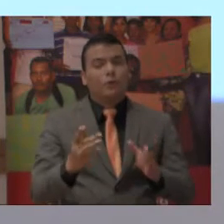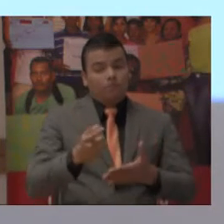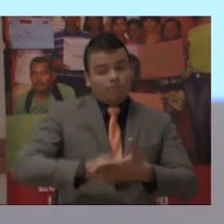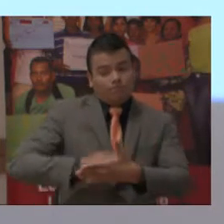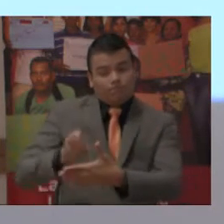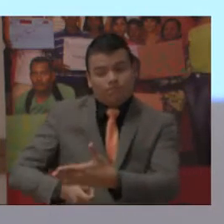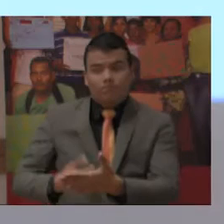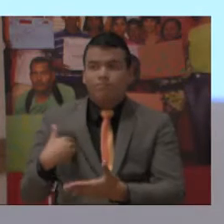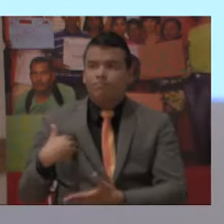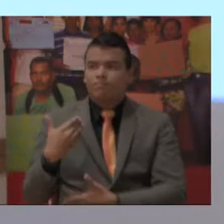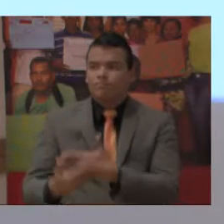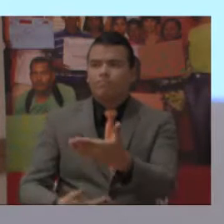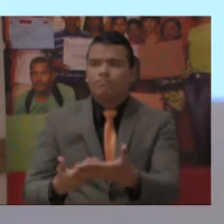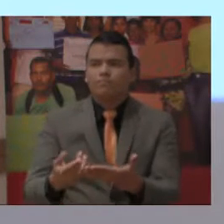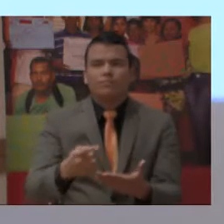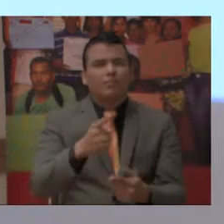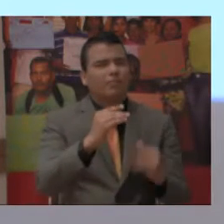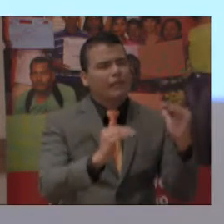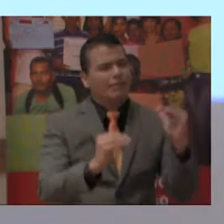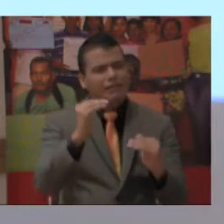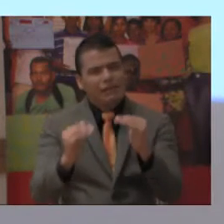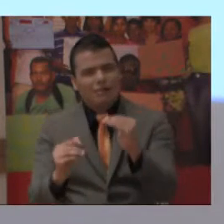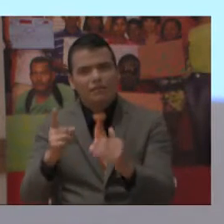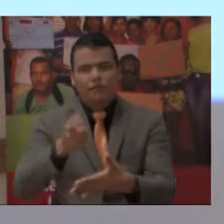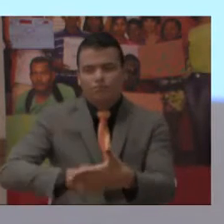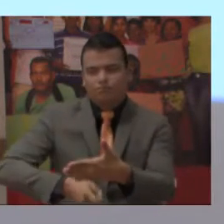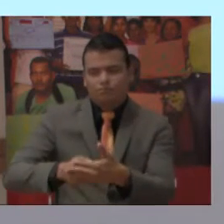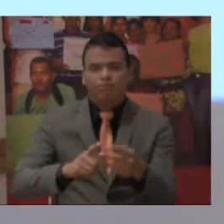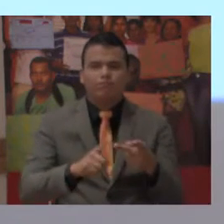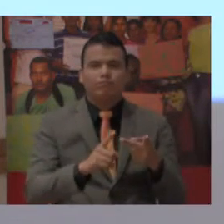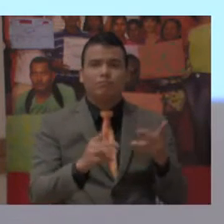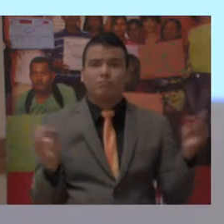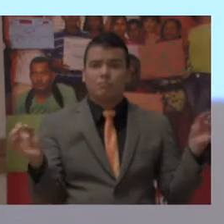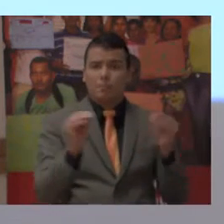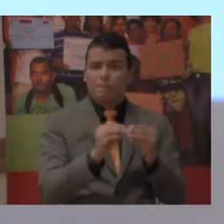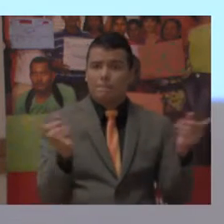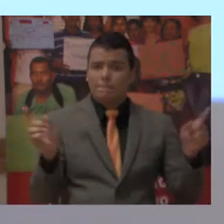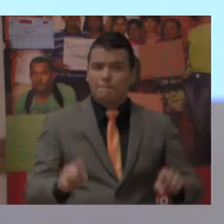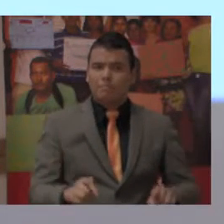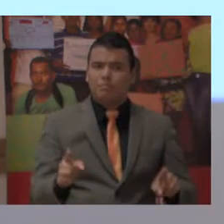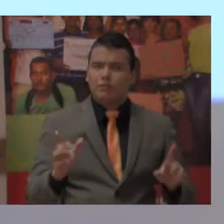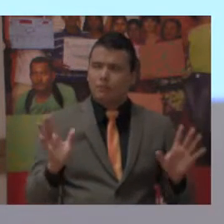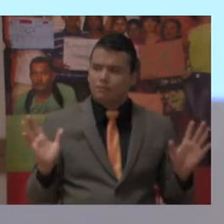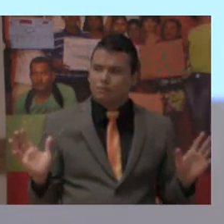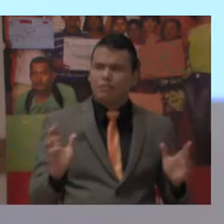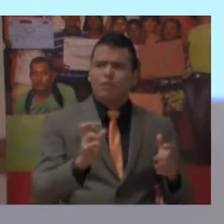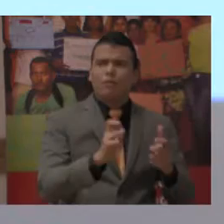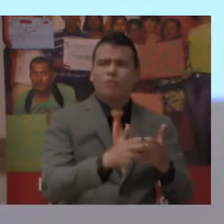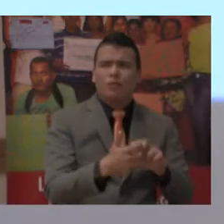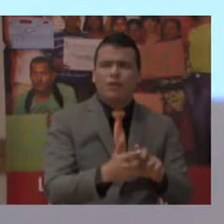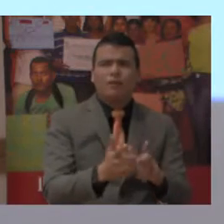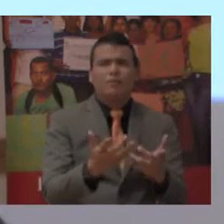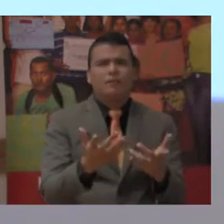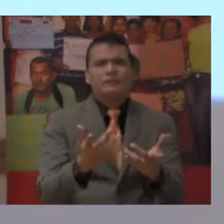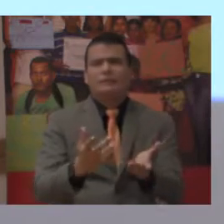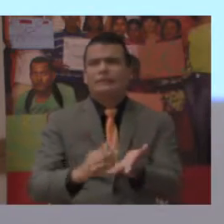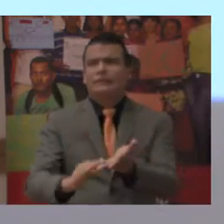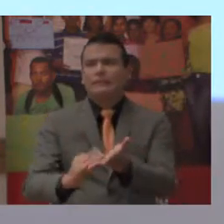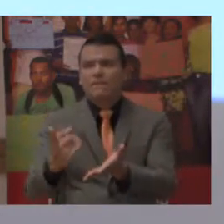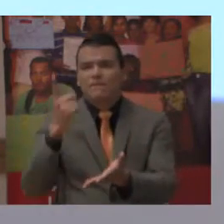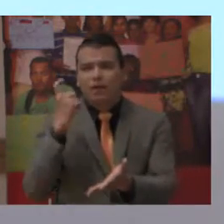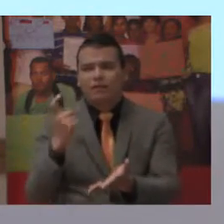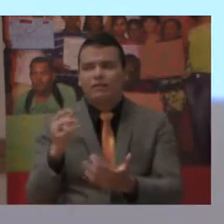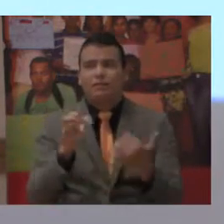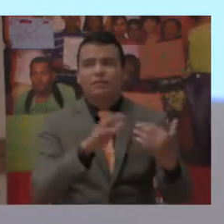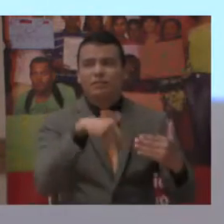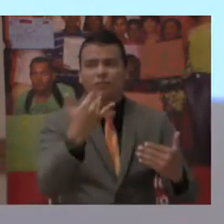corregir inequidades. Tenemos la gran oportunidad de asumir problemas que no va a solucionarse con la terminación